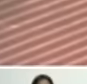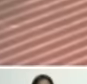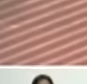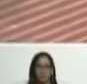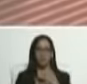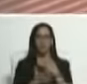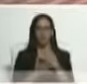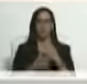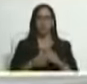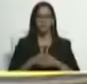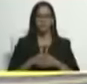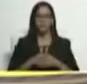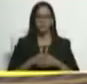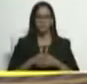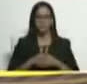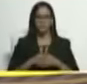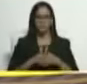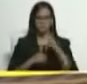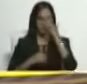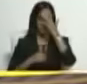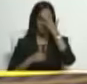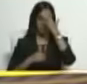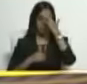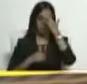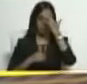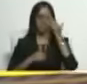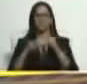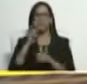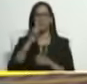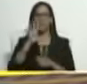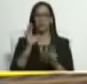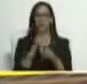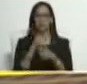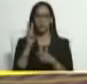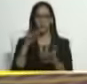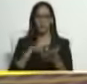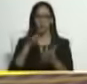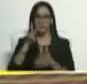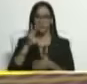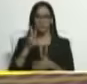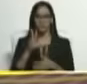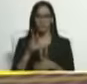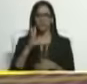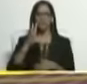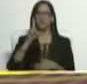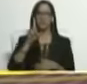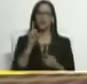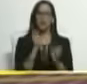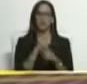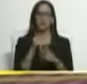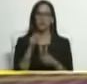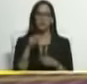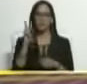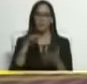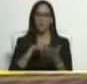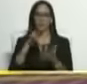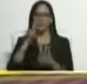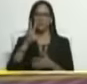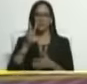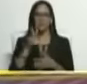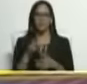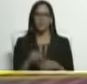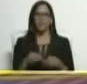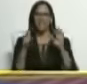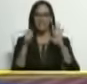ahora. El 25 de agosto de 2023, el 31 de agosto de 2023, el